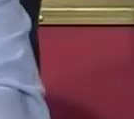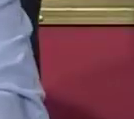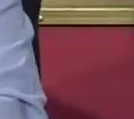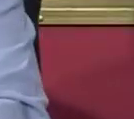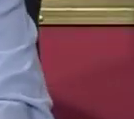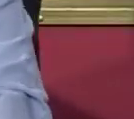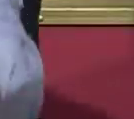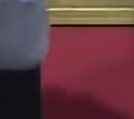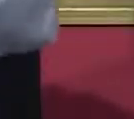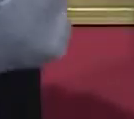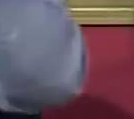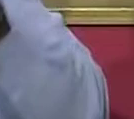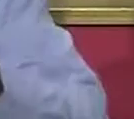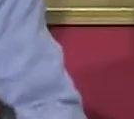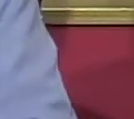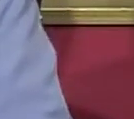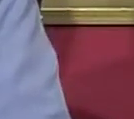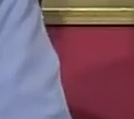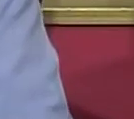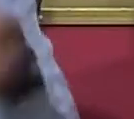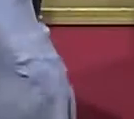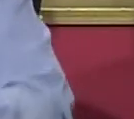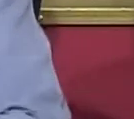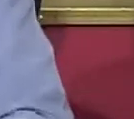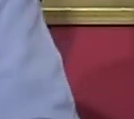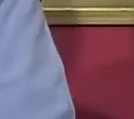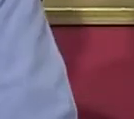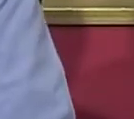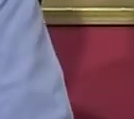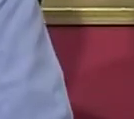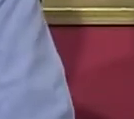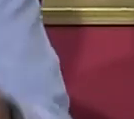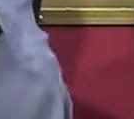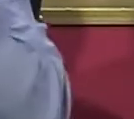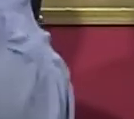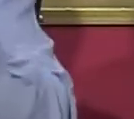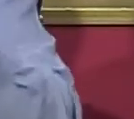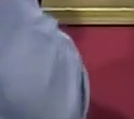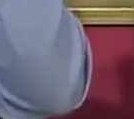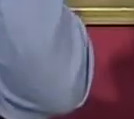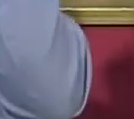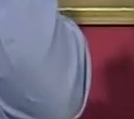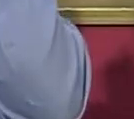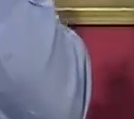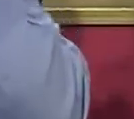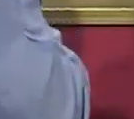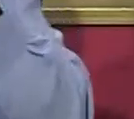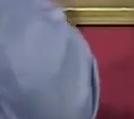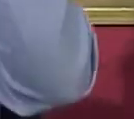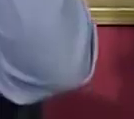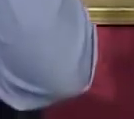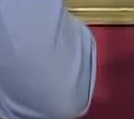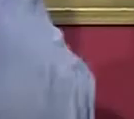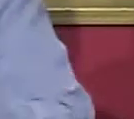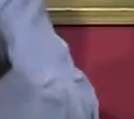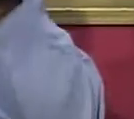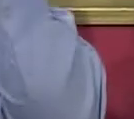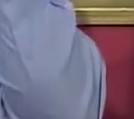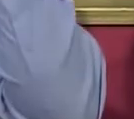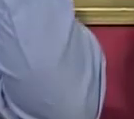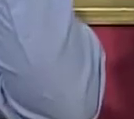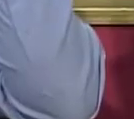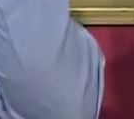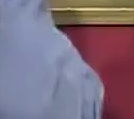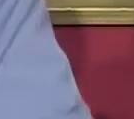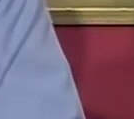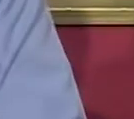Señor? A los discípulos, que ahora somos nosotros en este tiempo actual. Dice, porque os